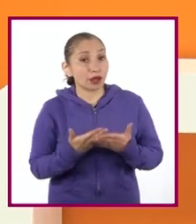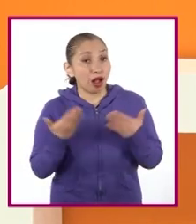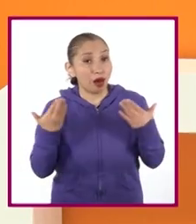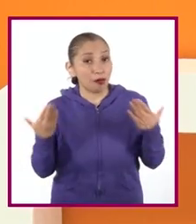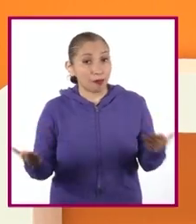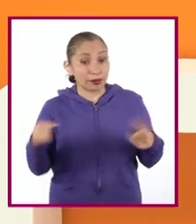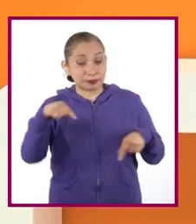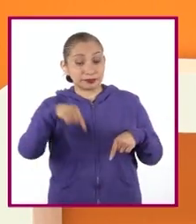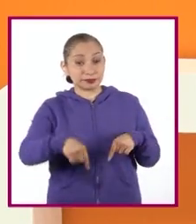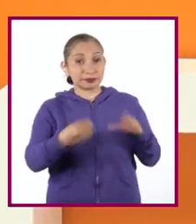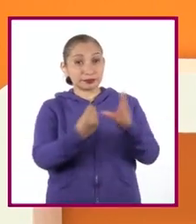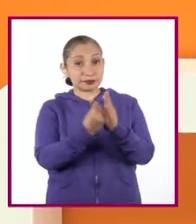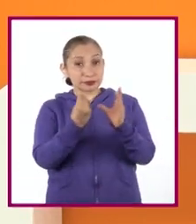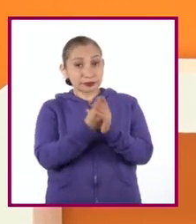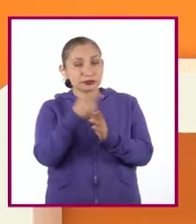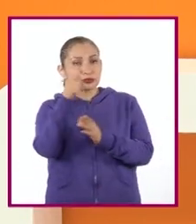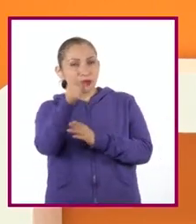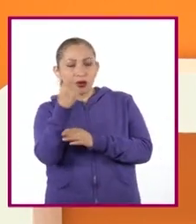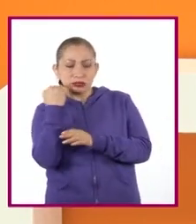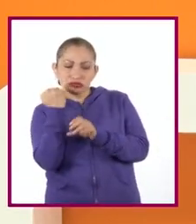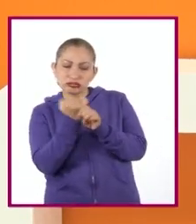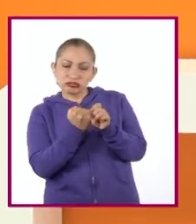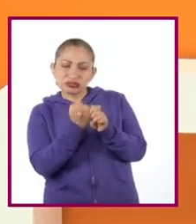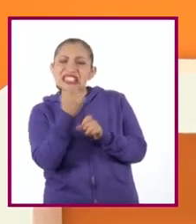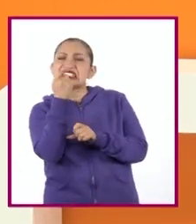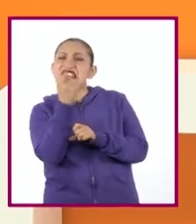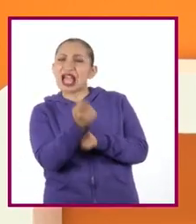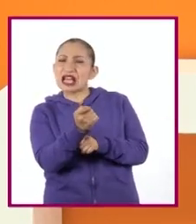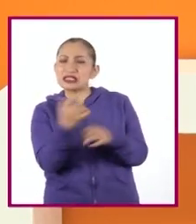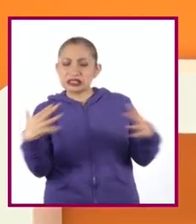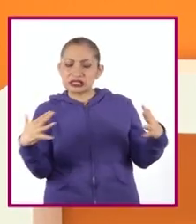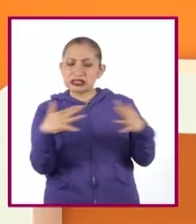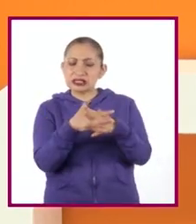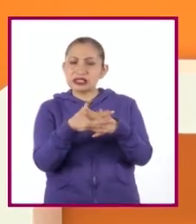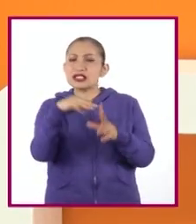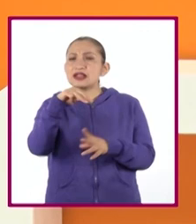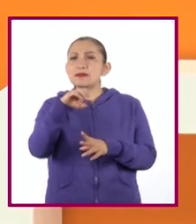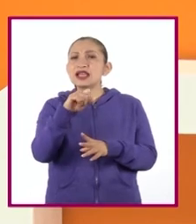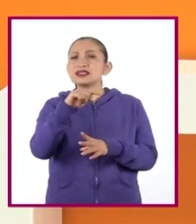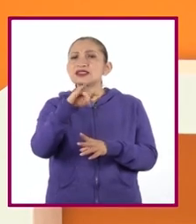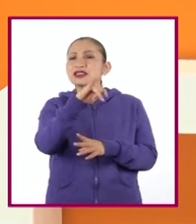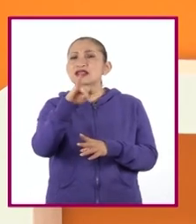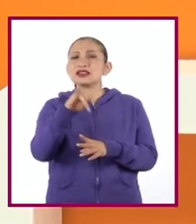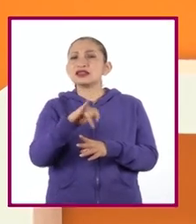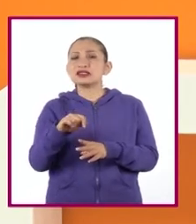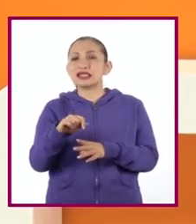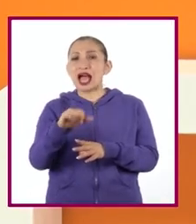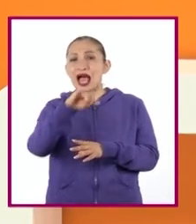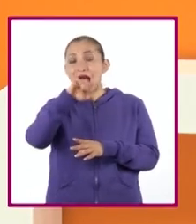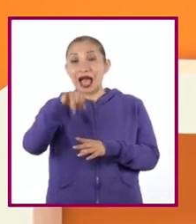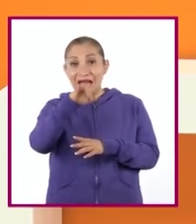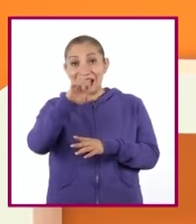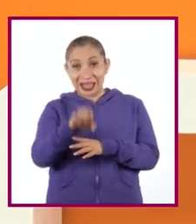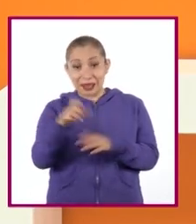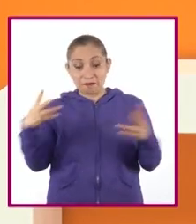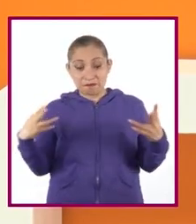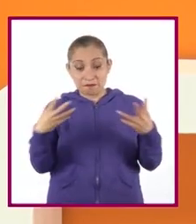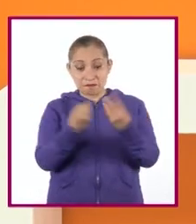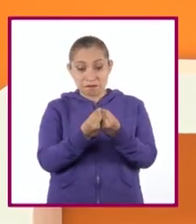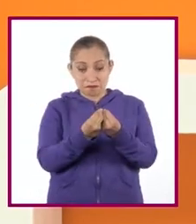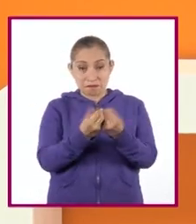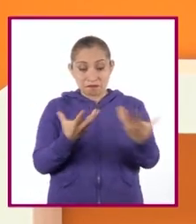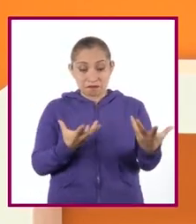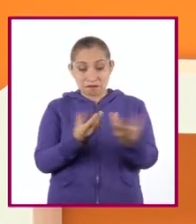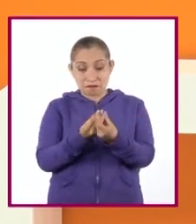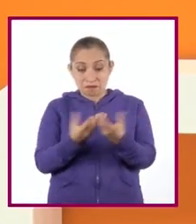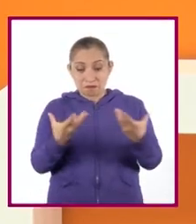esta sesión, estudiaremos en qué consistió el mestizaje cultural, resultado del encuentro y